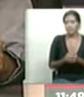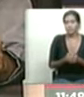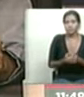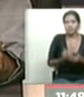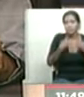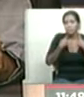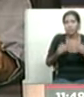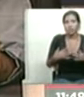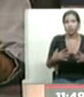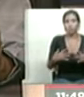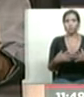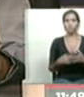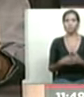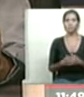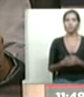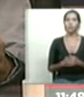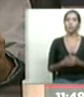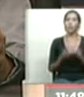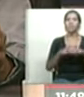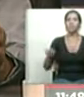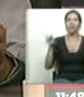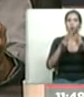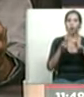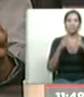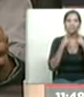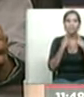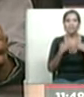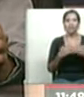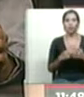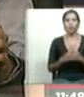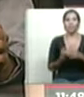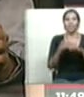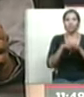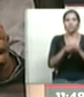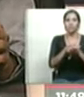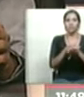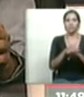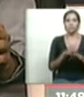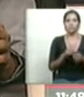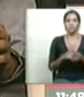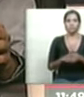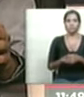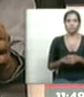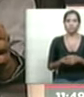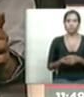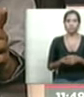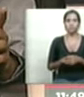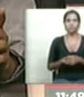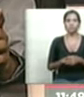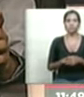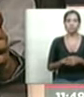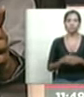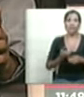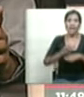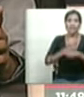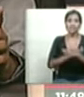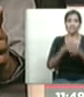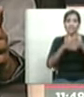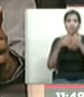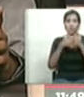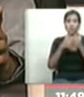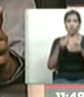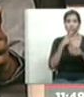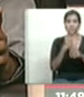se perdieron los principios, se perdió inclusive antes Estados Unidos decía, bueno,